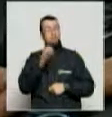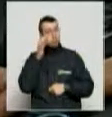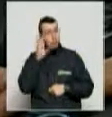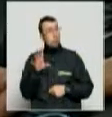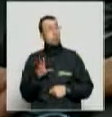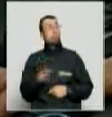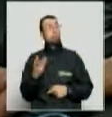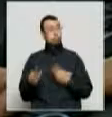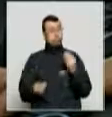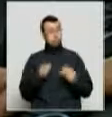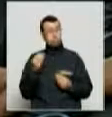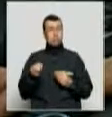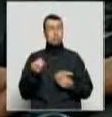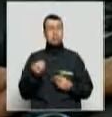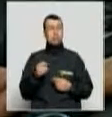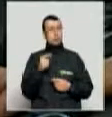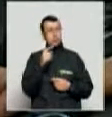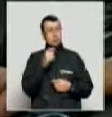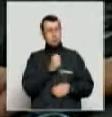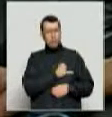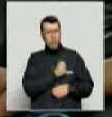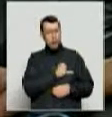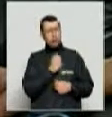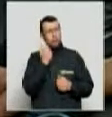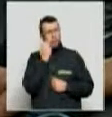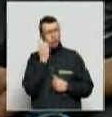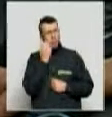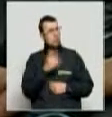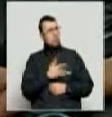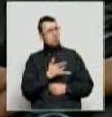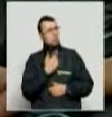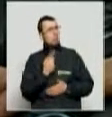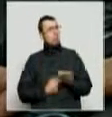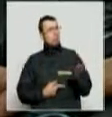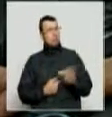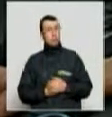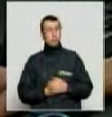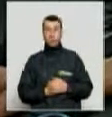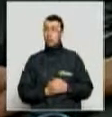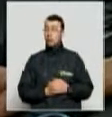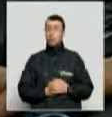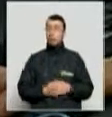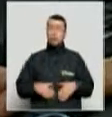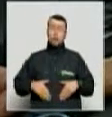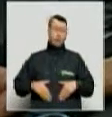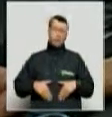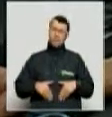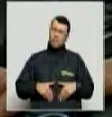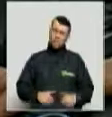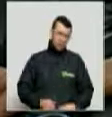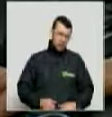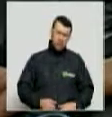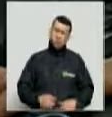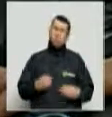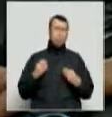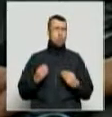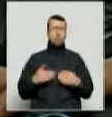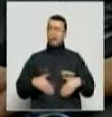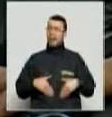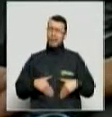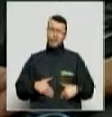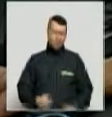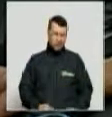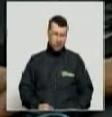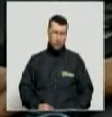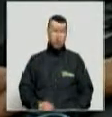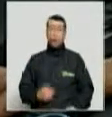esté desarrollando una enfermedad cardiovascular. Cansancio mayor de lo normal, sentirse fatigado con